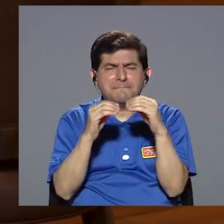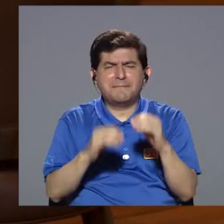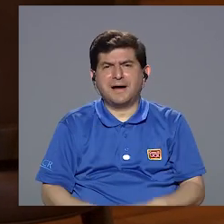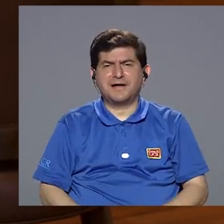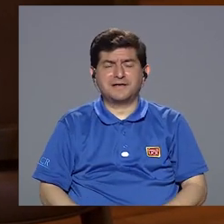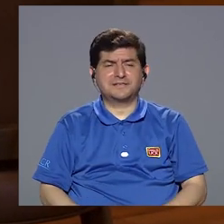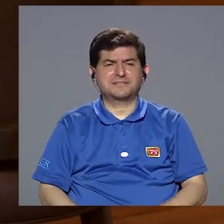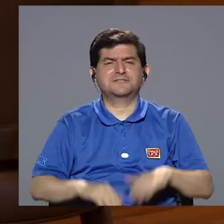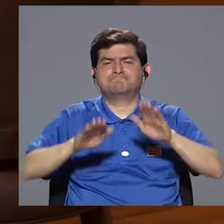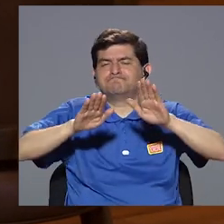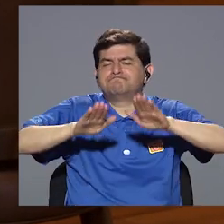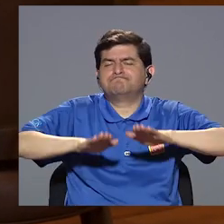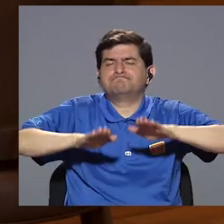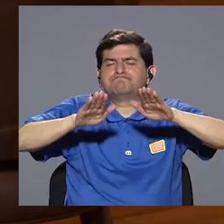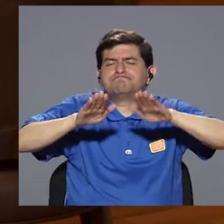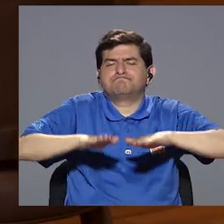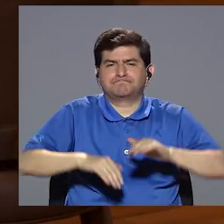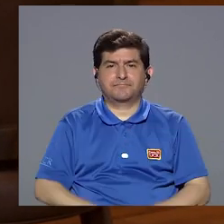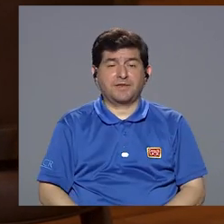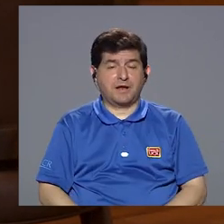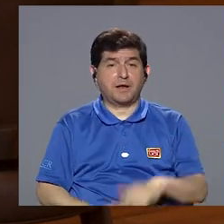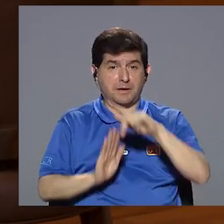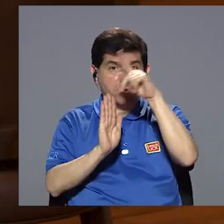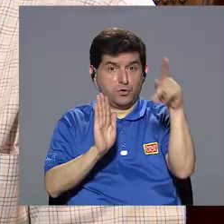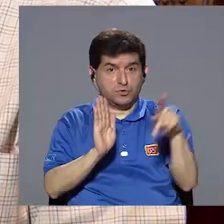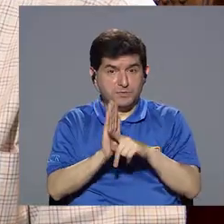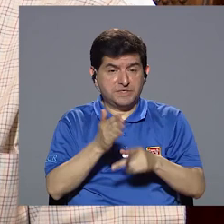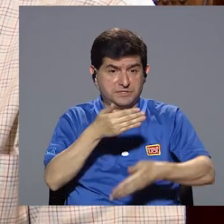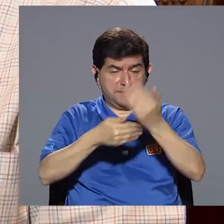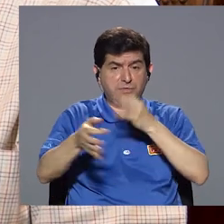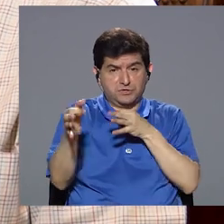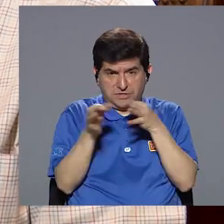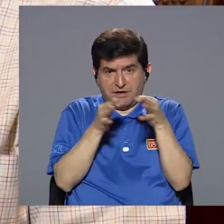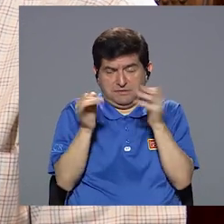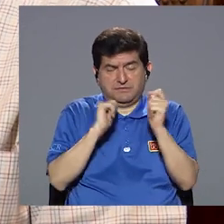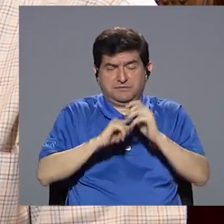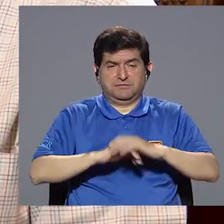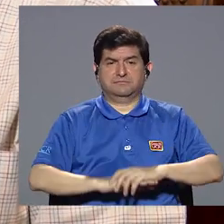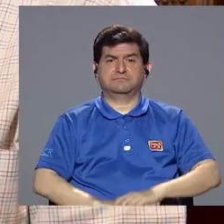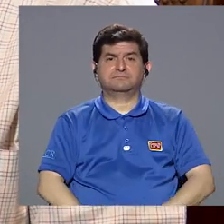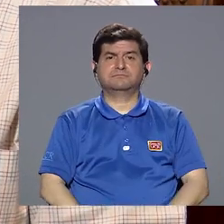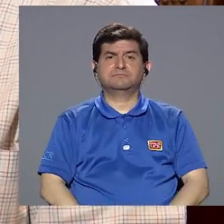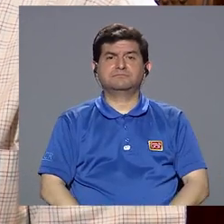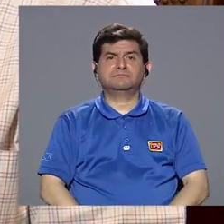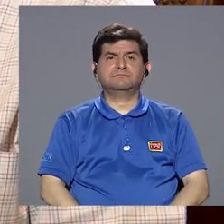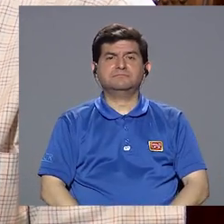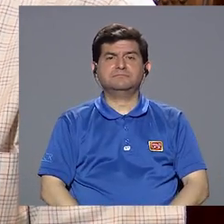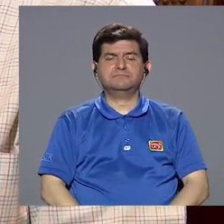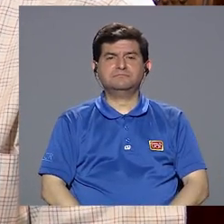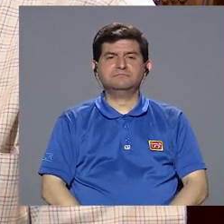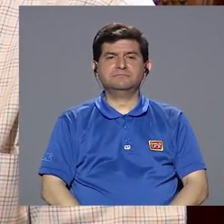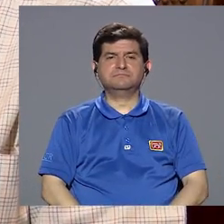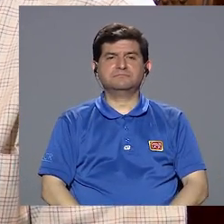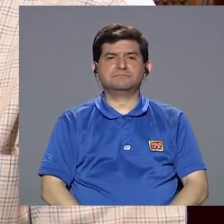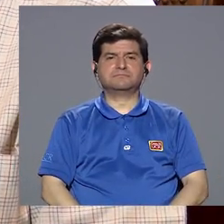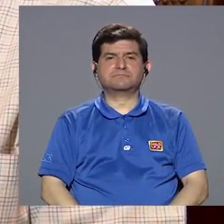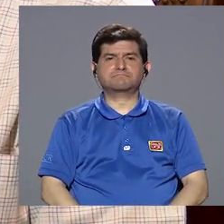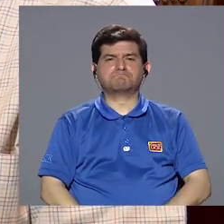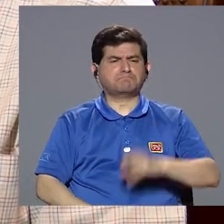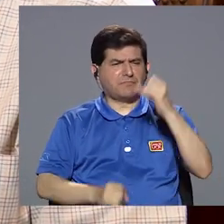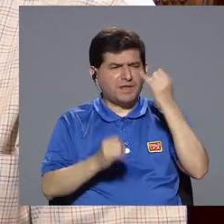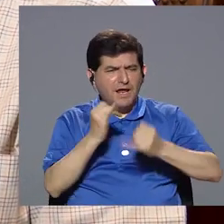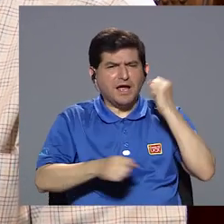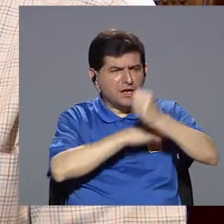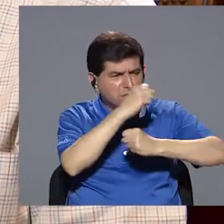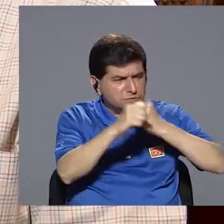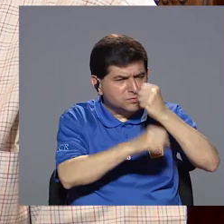holgada por decirlo así estos principios que hemos que hemos mencionado a lo largo de los